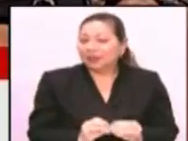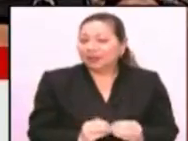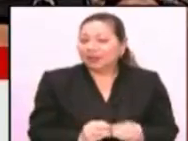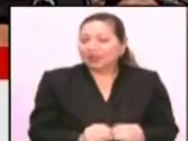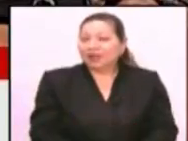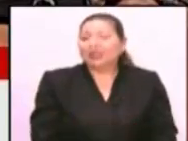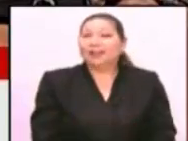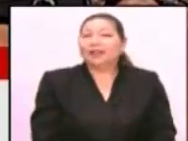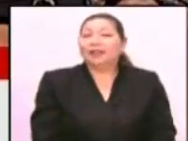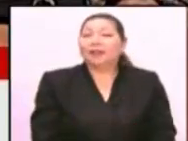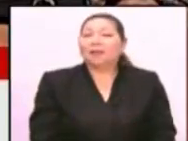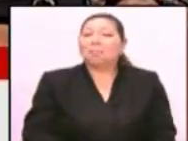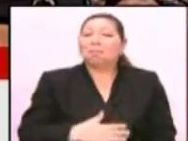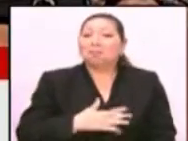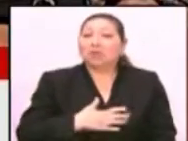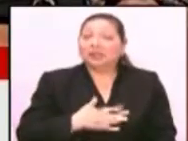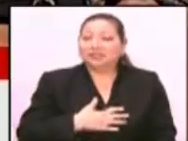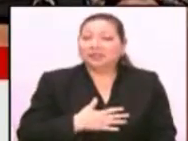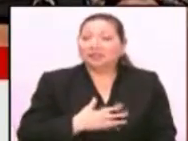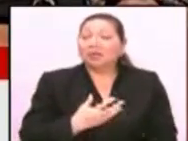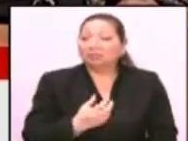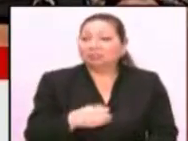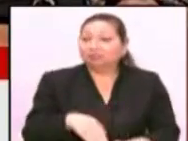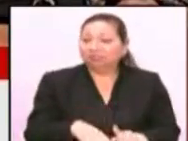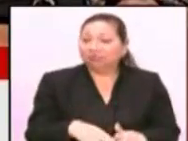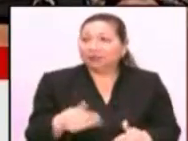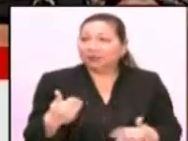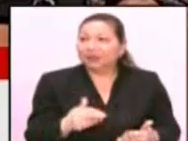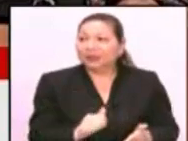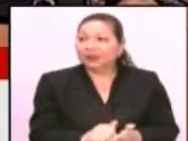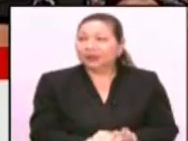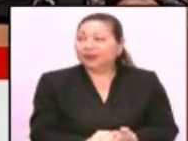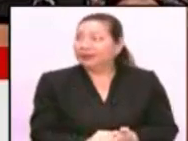pequeñas y microempresas, ingrese en un trabajo de inversión